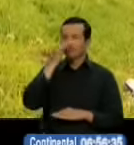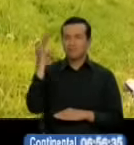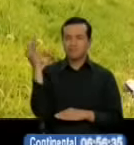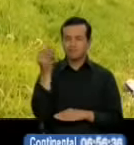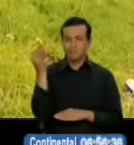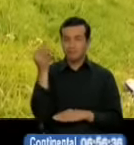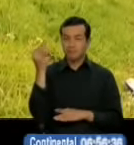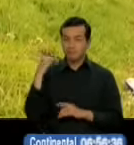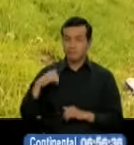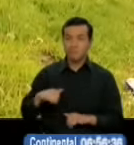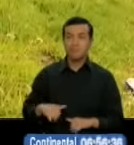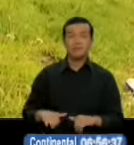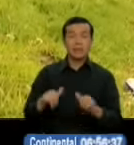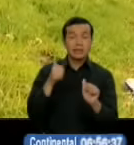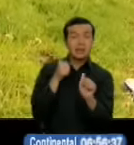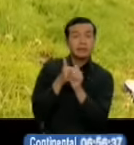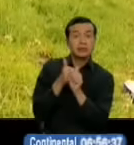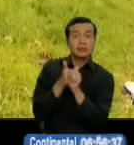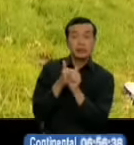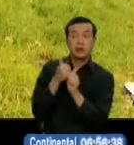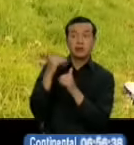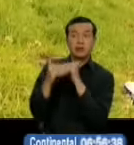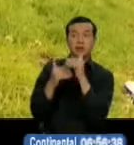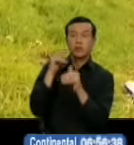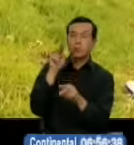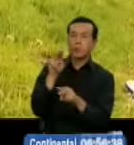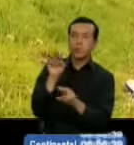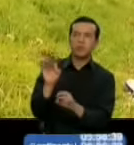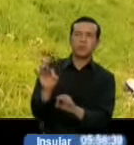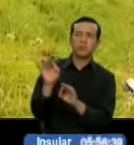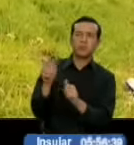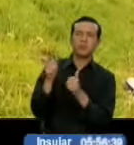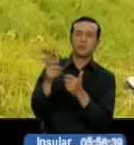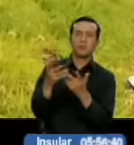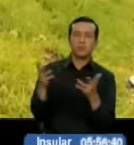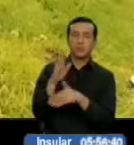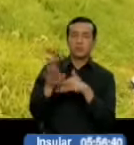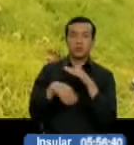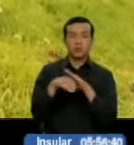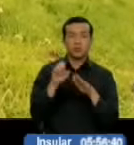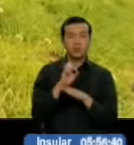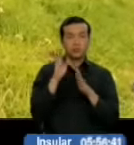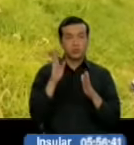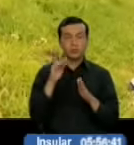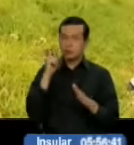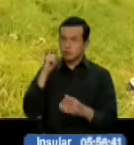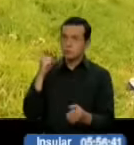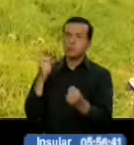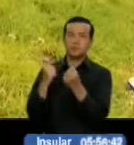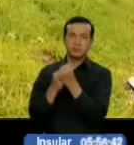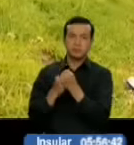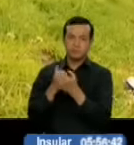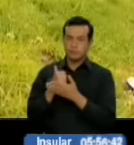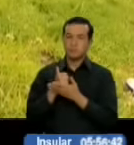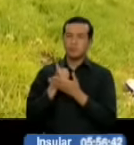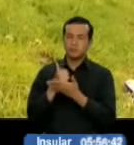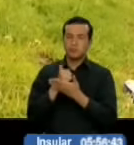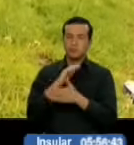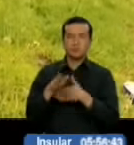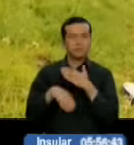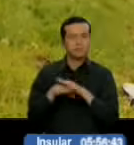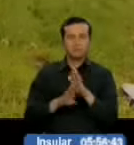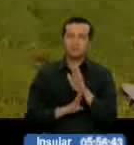de aquí en poco tiempo los vamos a ver muy bien y todos los ecuatorianos tenemos que apoyar para que todo